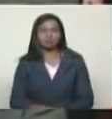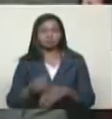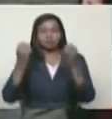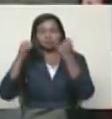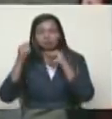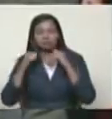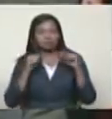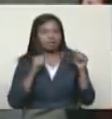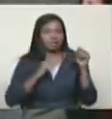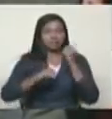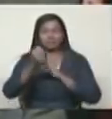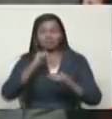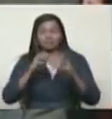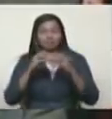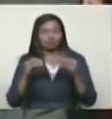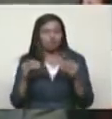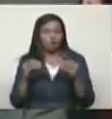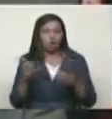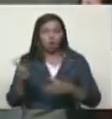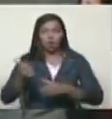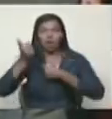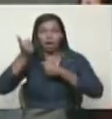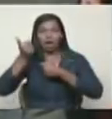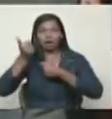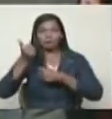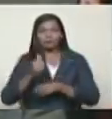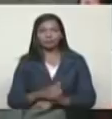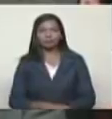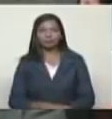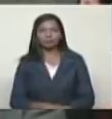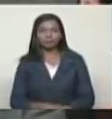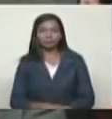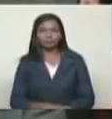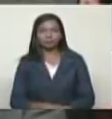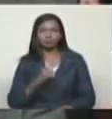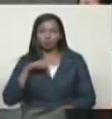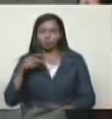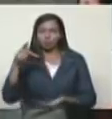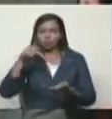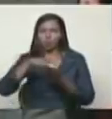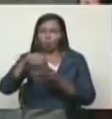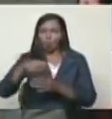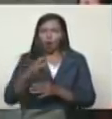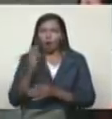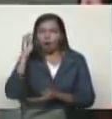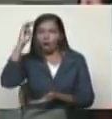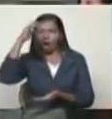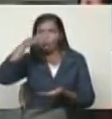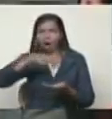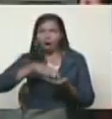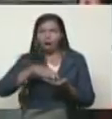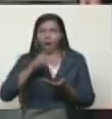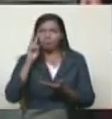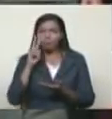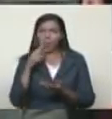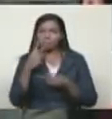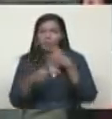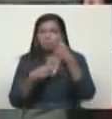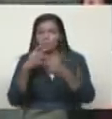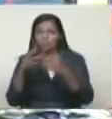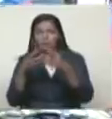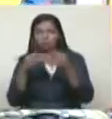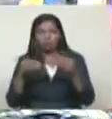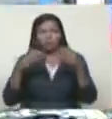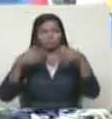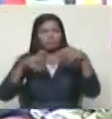Prepararnos para defenderla con las armas. Quise venir hoy a Aragua. Vamos a recorrer, seguir recorriendo